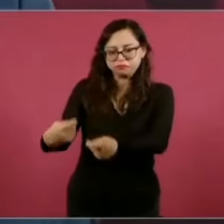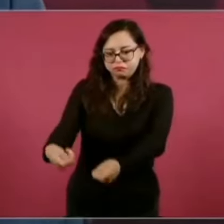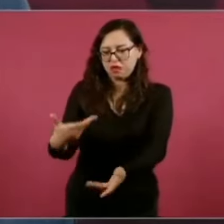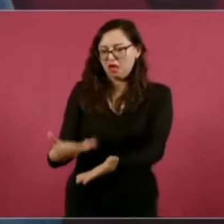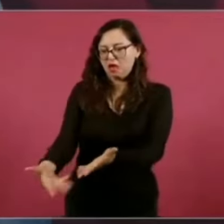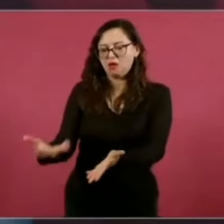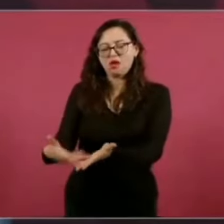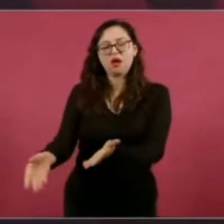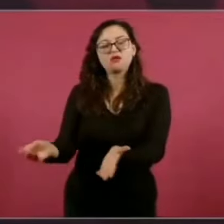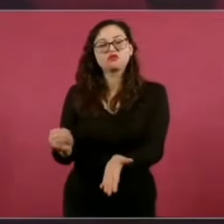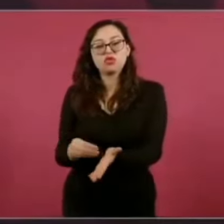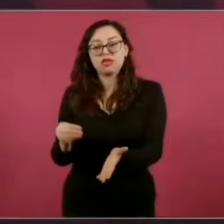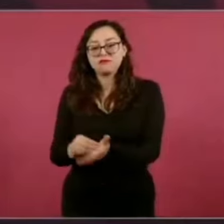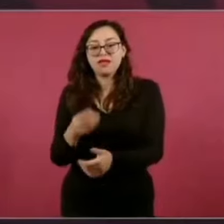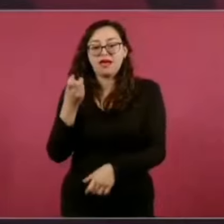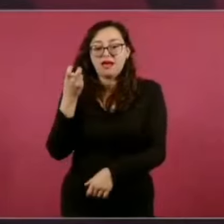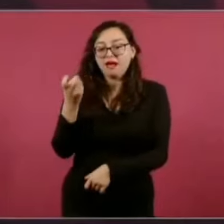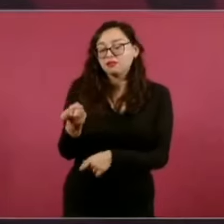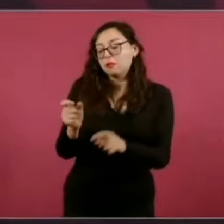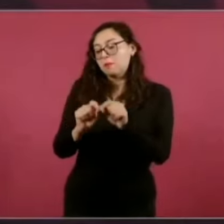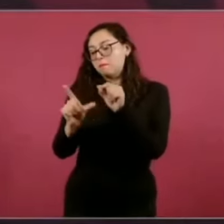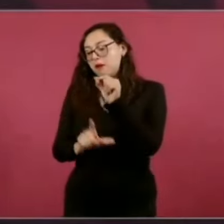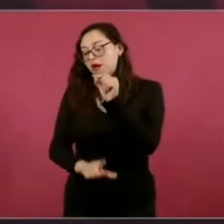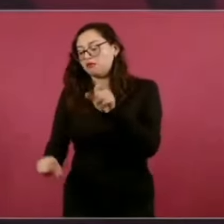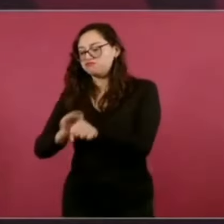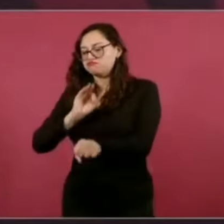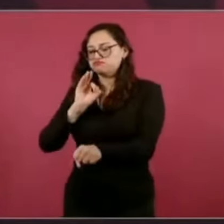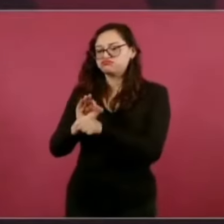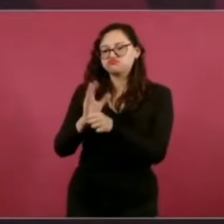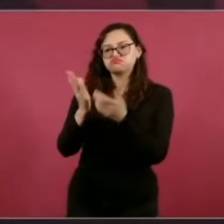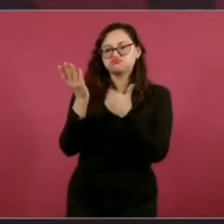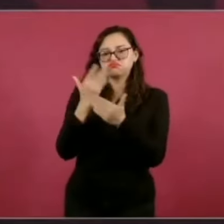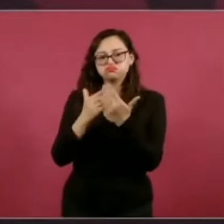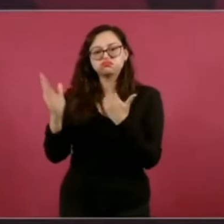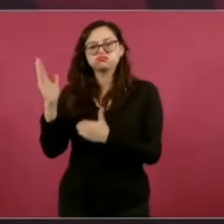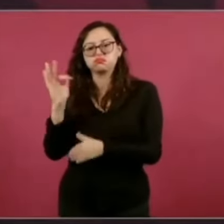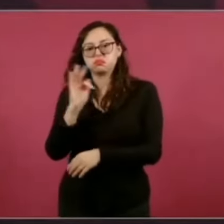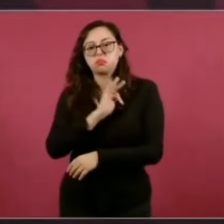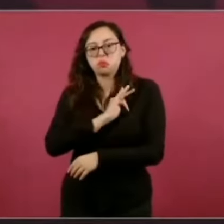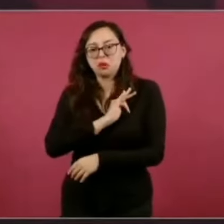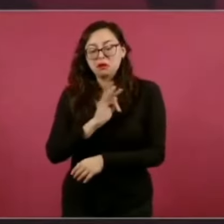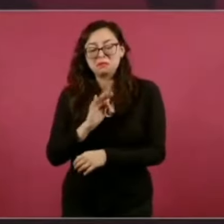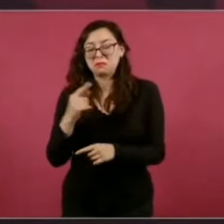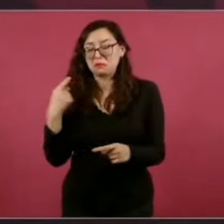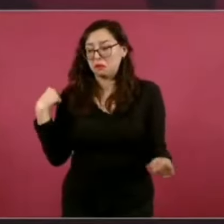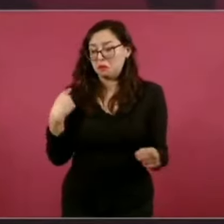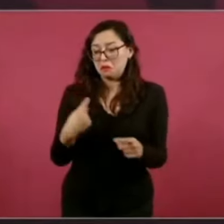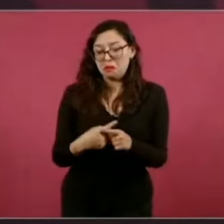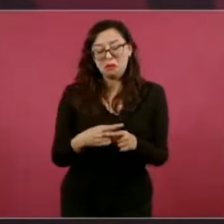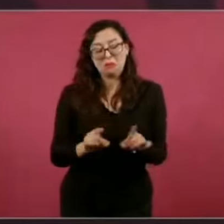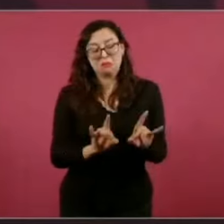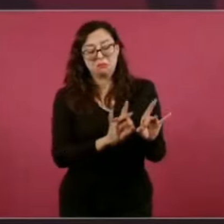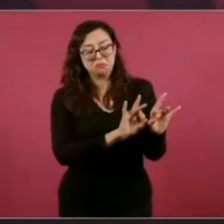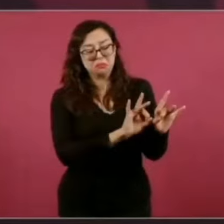que nos ha salvado, y por eso enfrentamos calamidades,